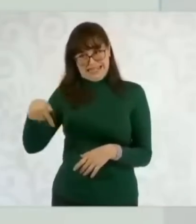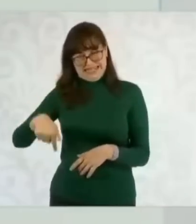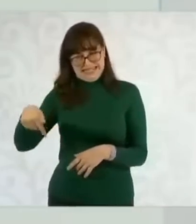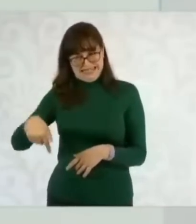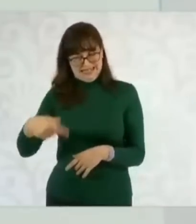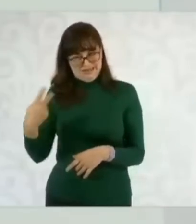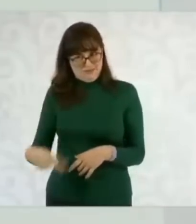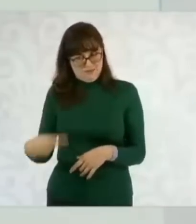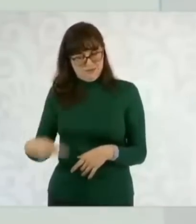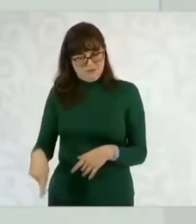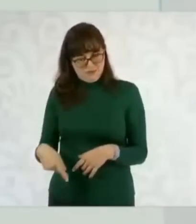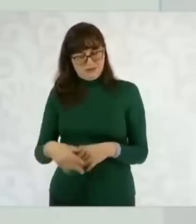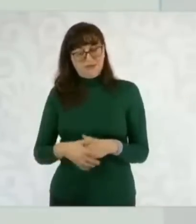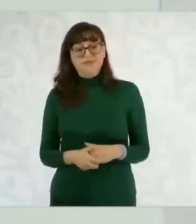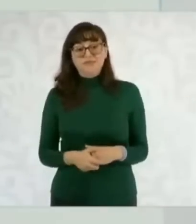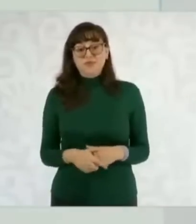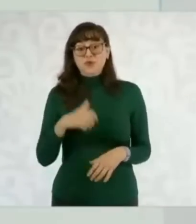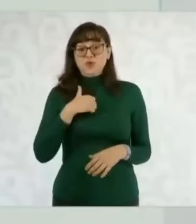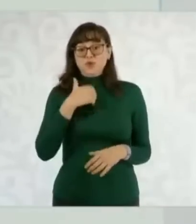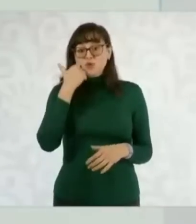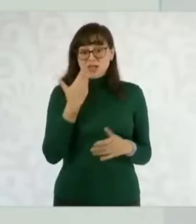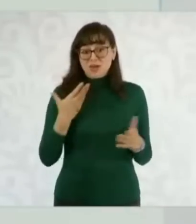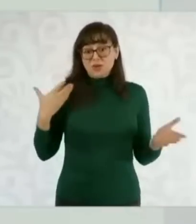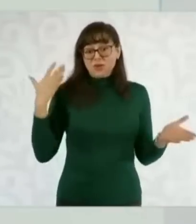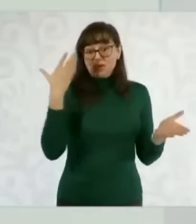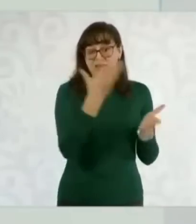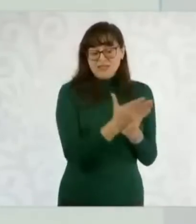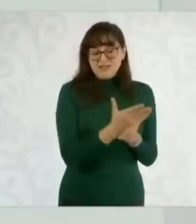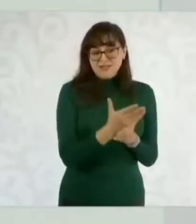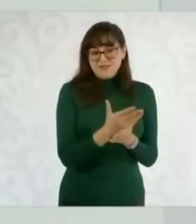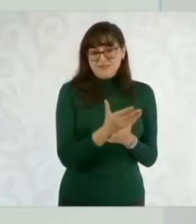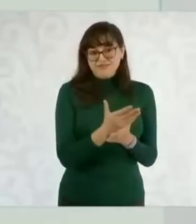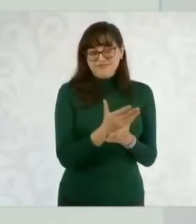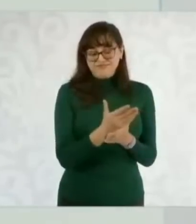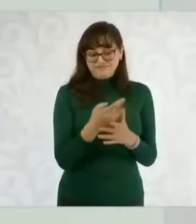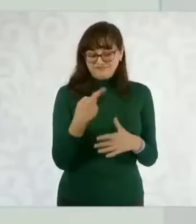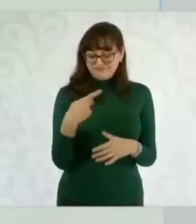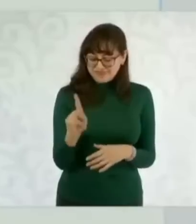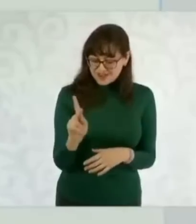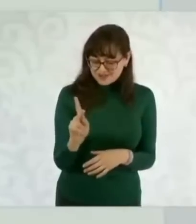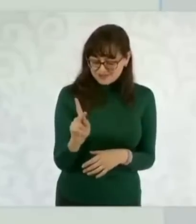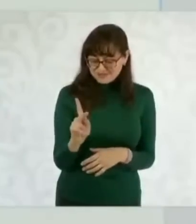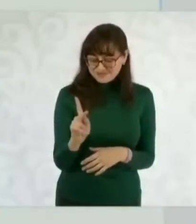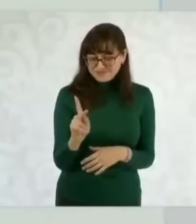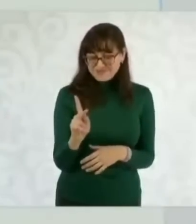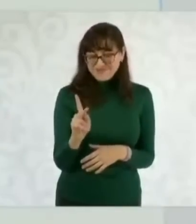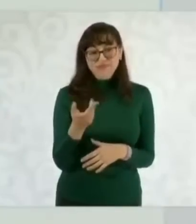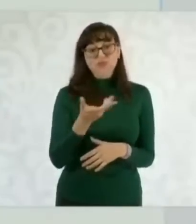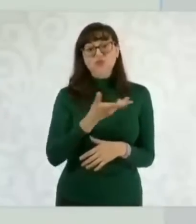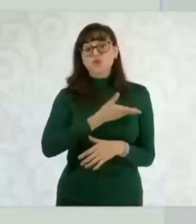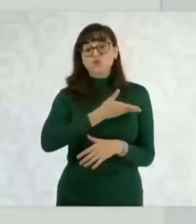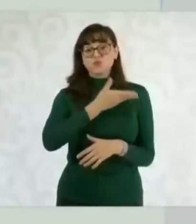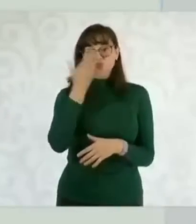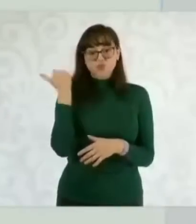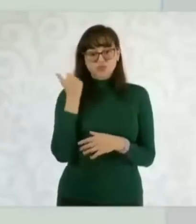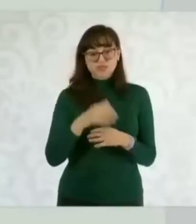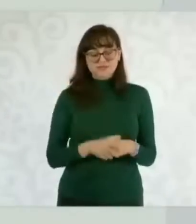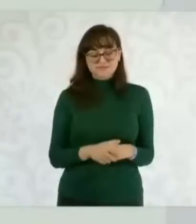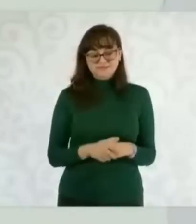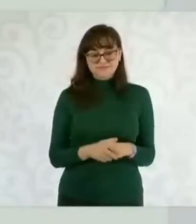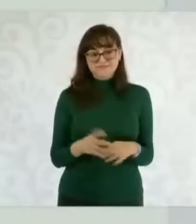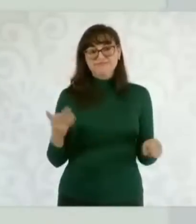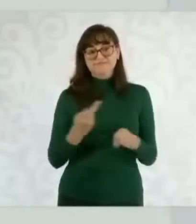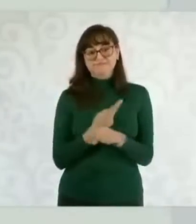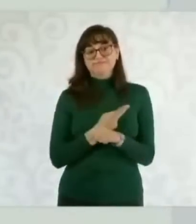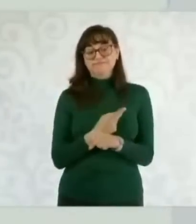Y me daría mucho gusto ir, no sé si vaya a tener la oportunidad, porque ya decidimos que sí vamos al